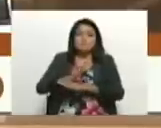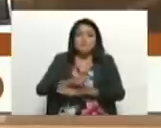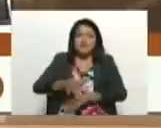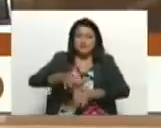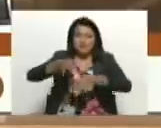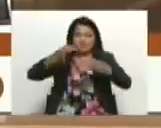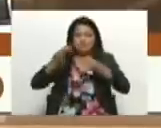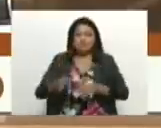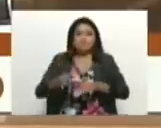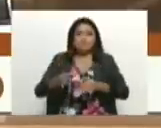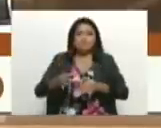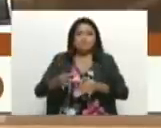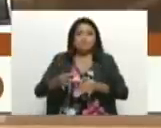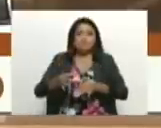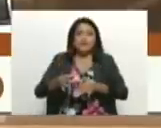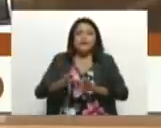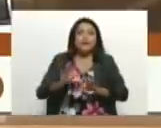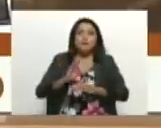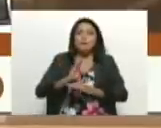y ejemplarizante.